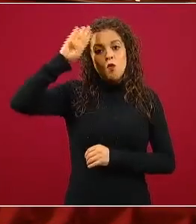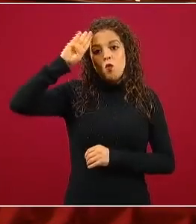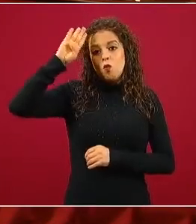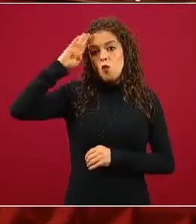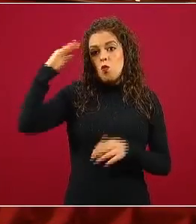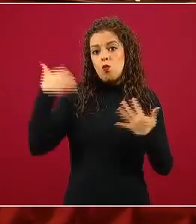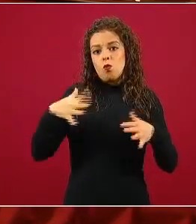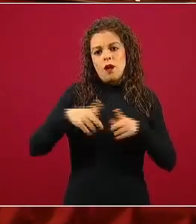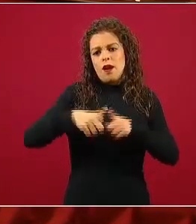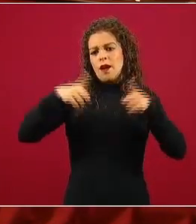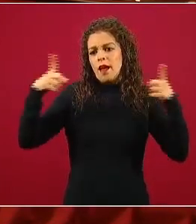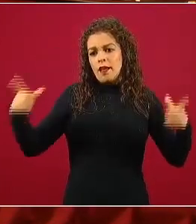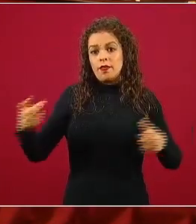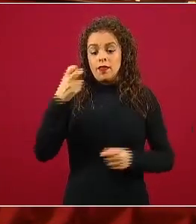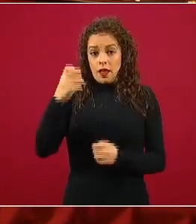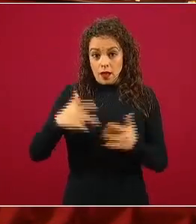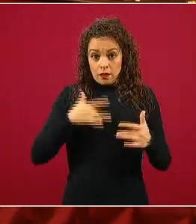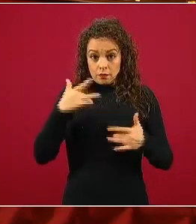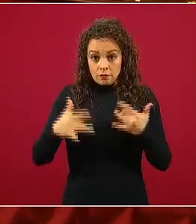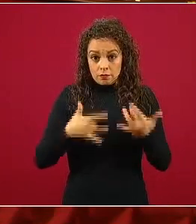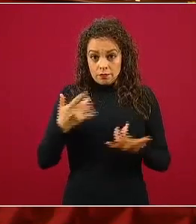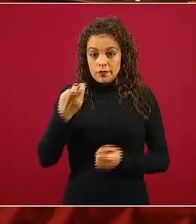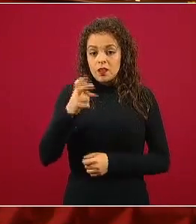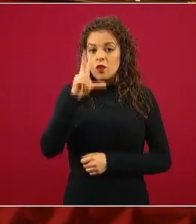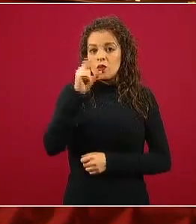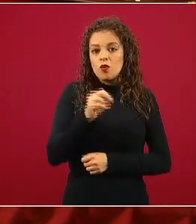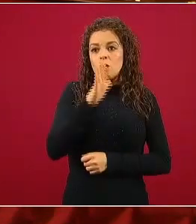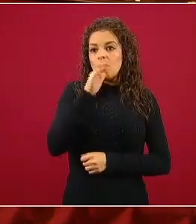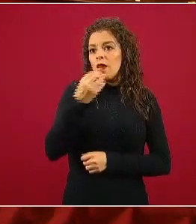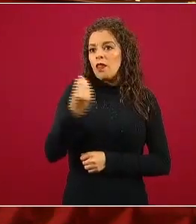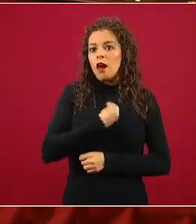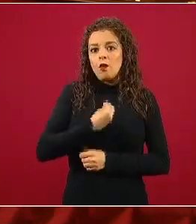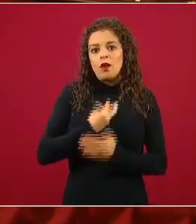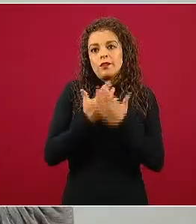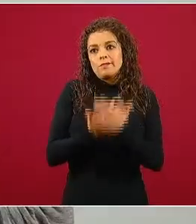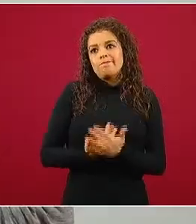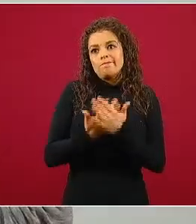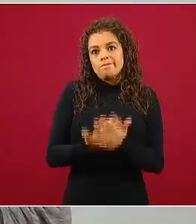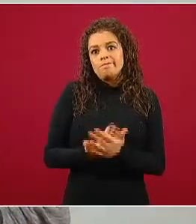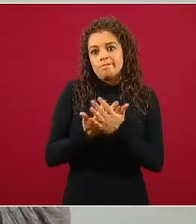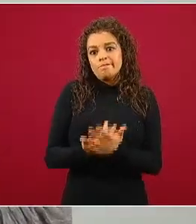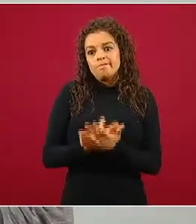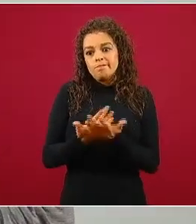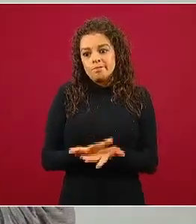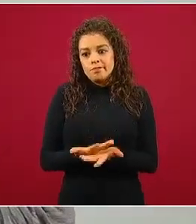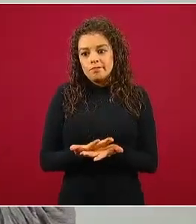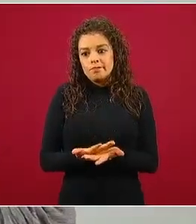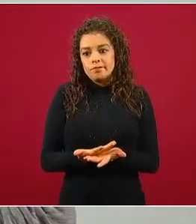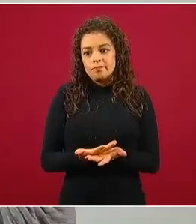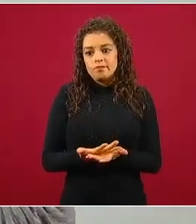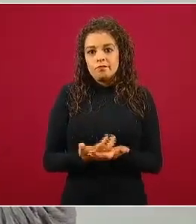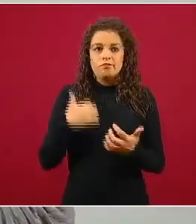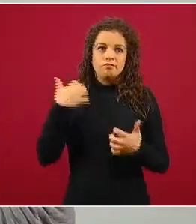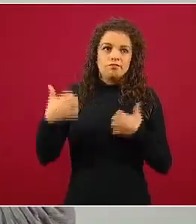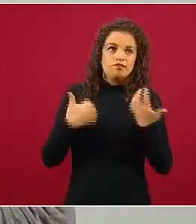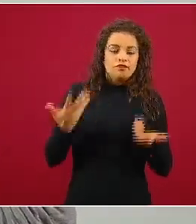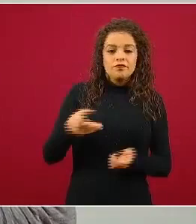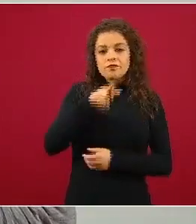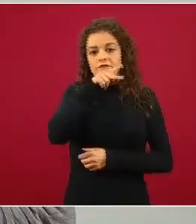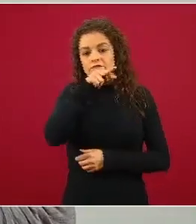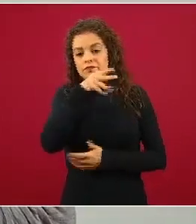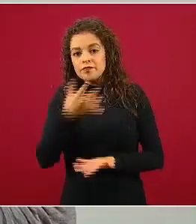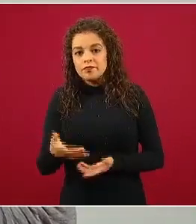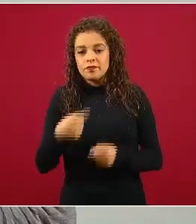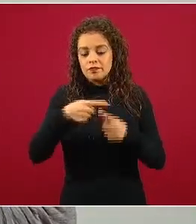esas manifestaciones puede ser esta intolerancia a la espera, ¿no? Así como hay otras, irritabilidad, preocupación,